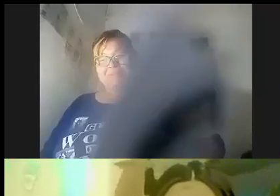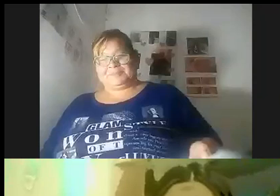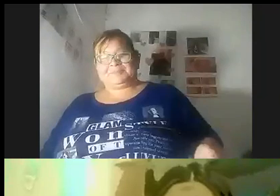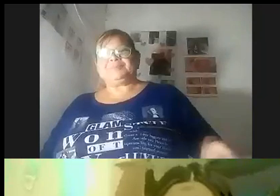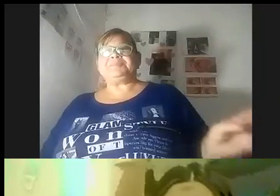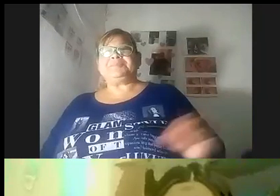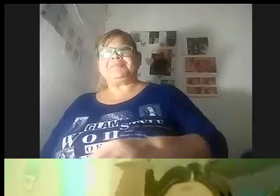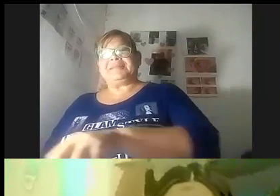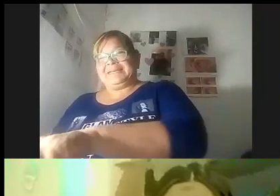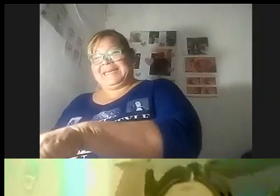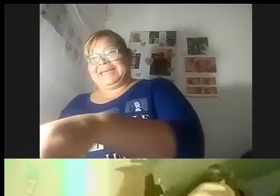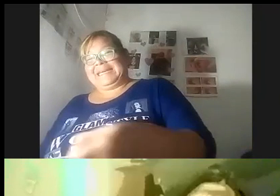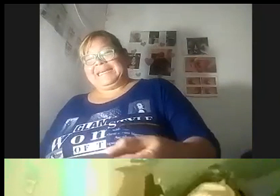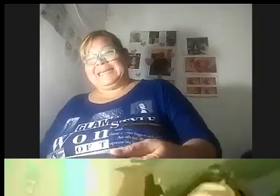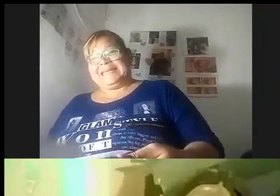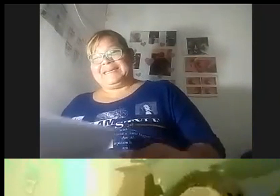algo?